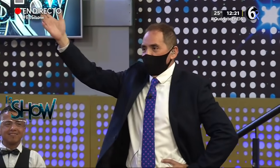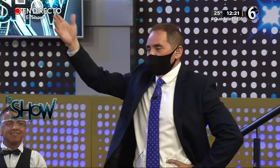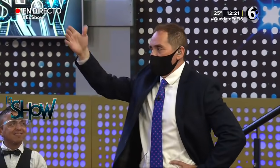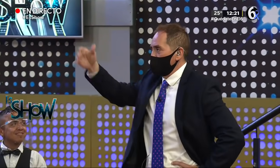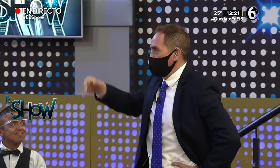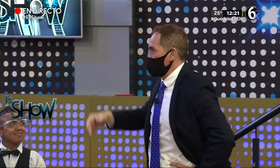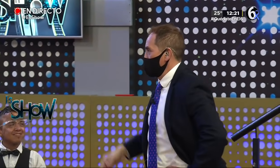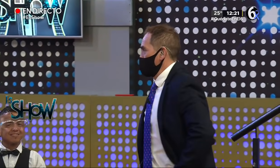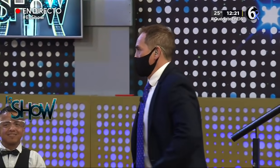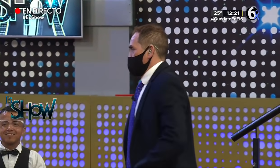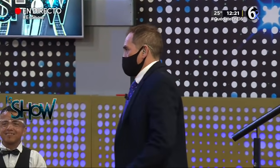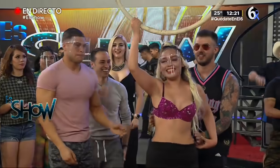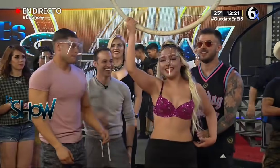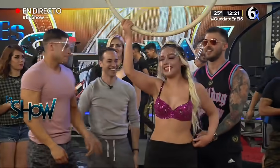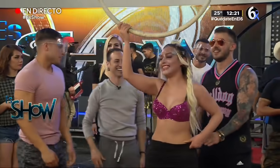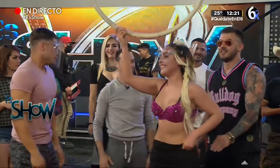olé!